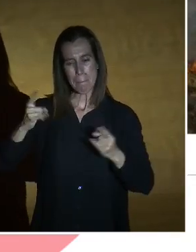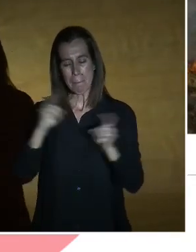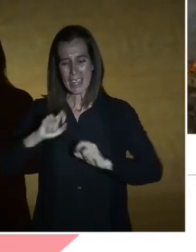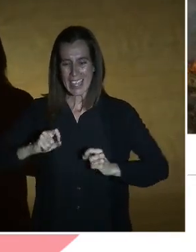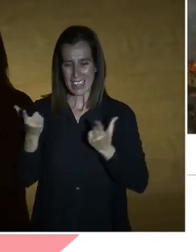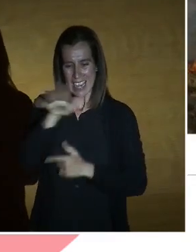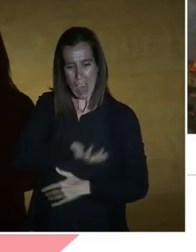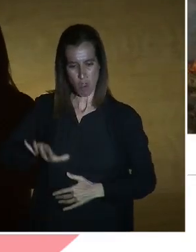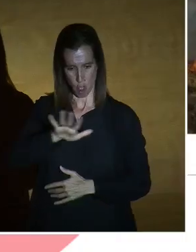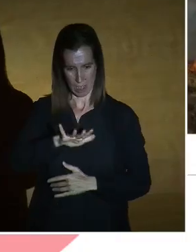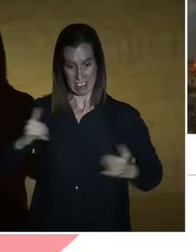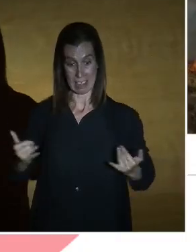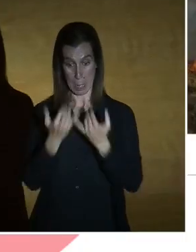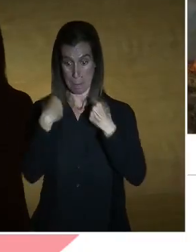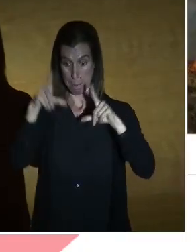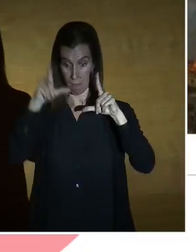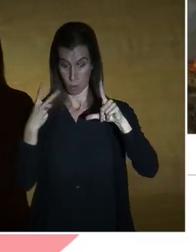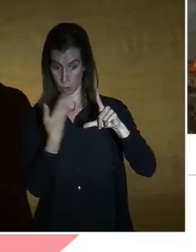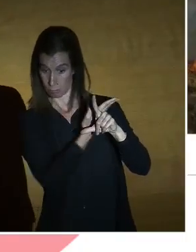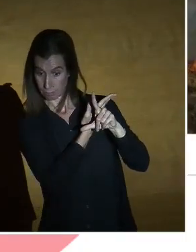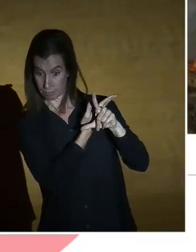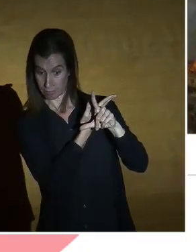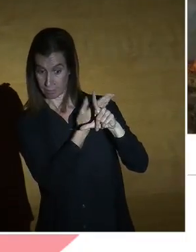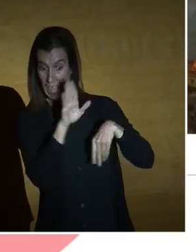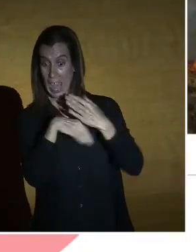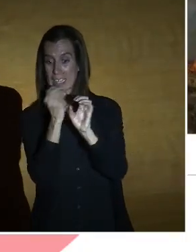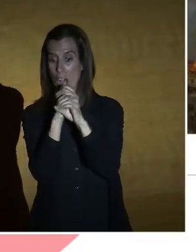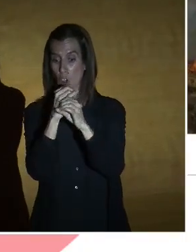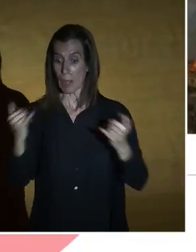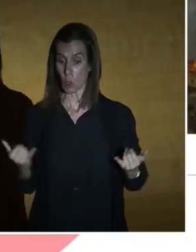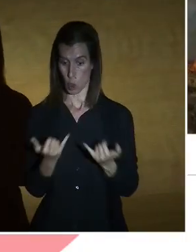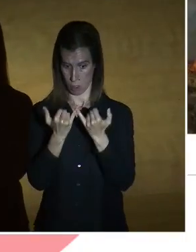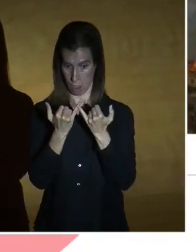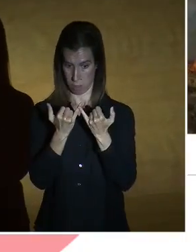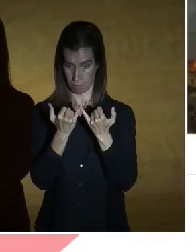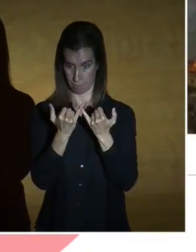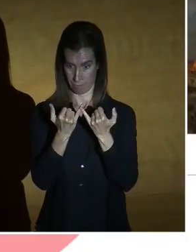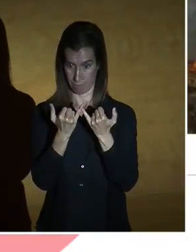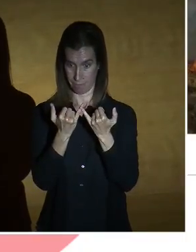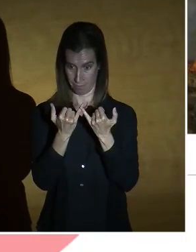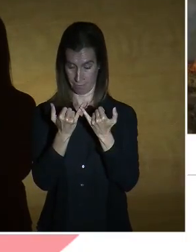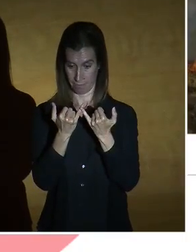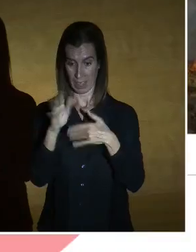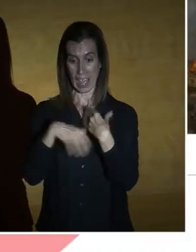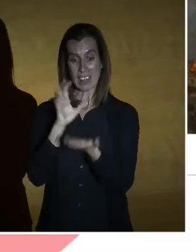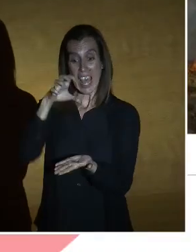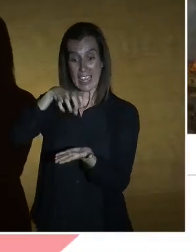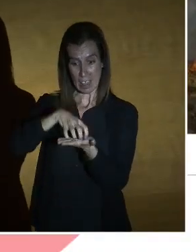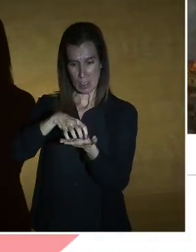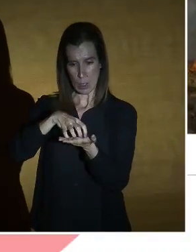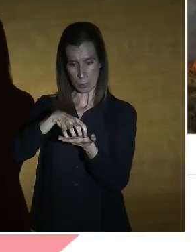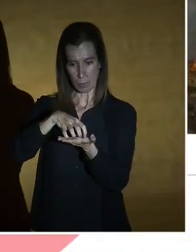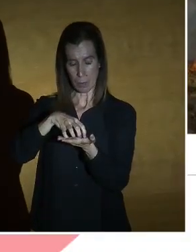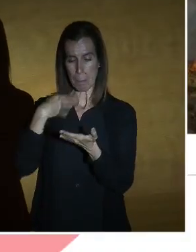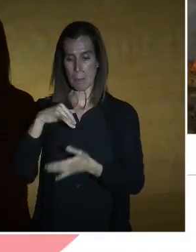Teide, como podemos ver en la foto, llegando al Observatorio del Teide o a la Estación Meteorológica